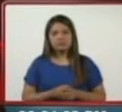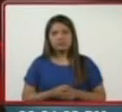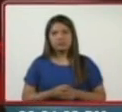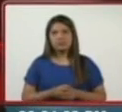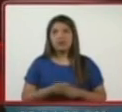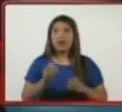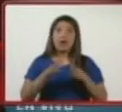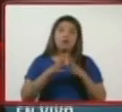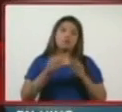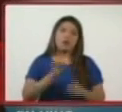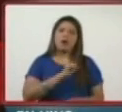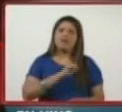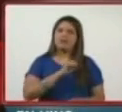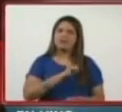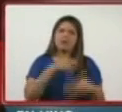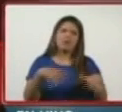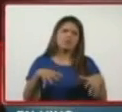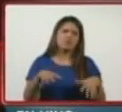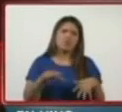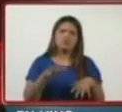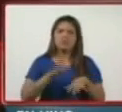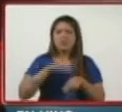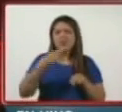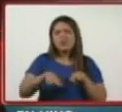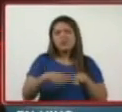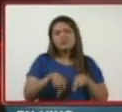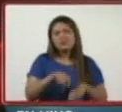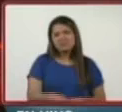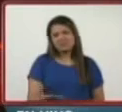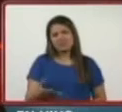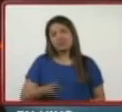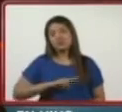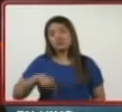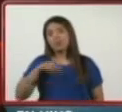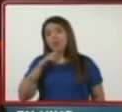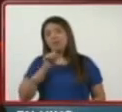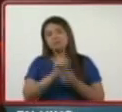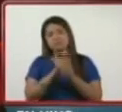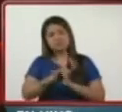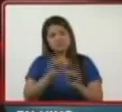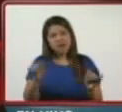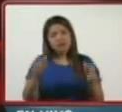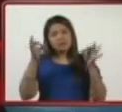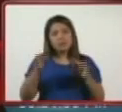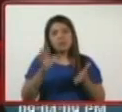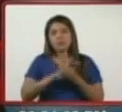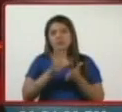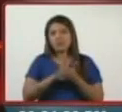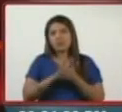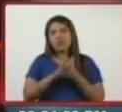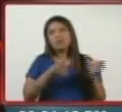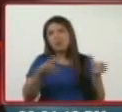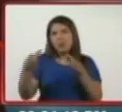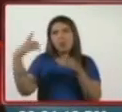nerviosas, por los niños. Nosotros hemos conversado con ellas, le hemos dado seguridad, la vamos a